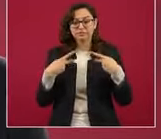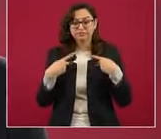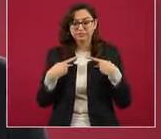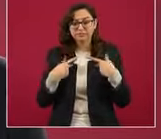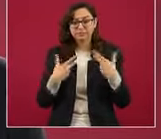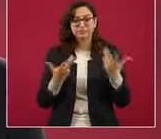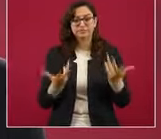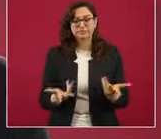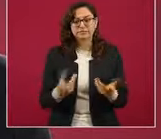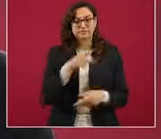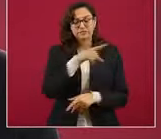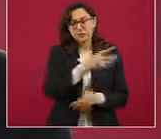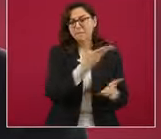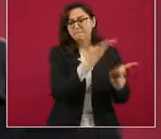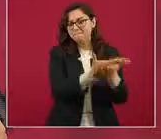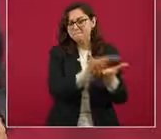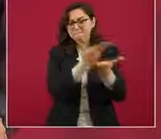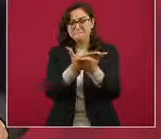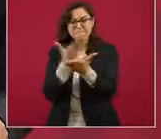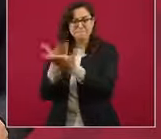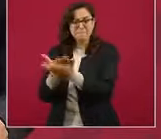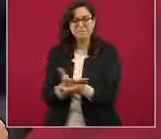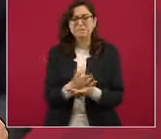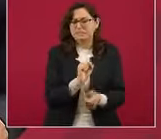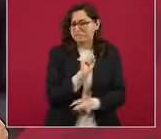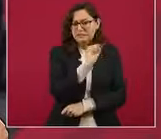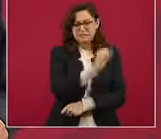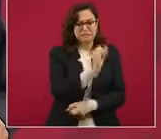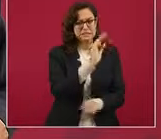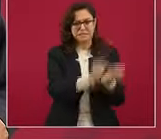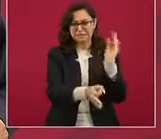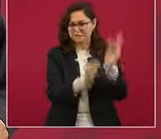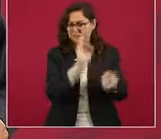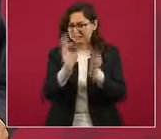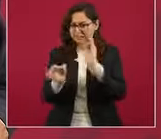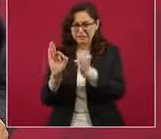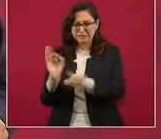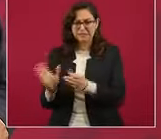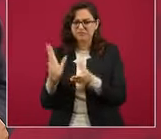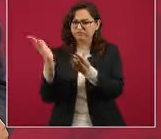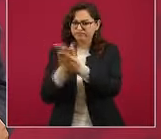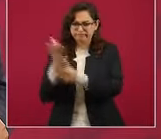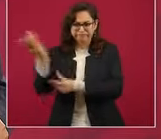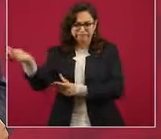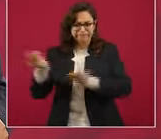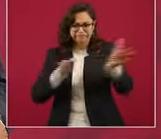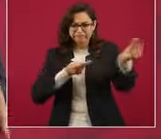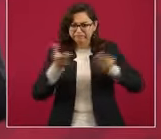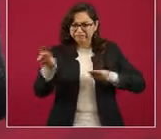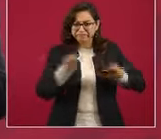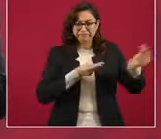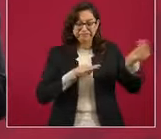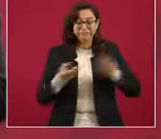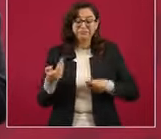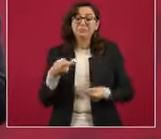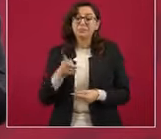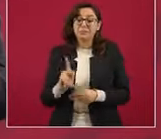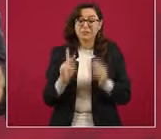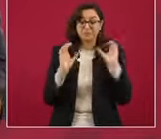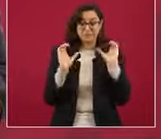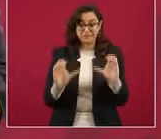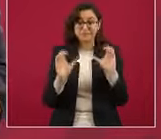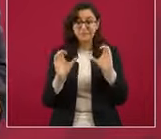Recibimos todas las peticiones, todo lo que nos entregan, pero con